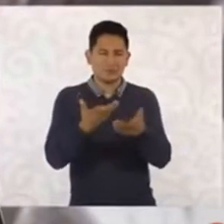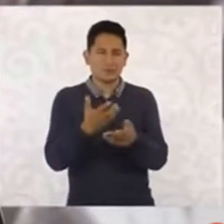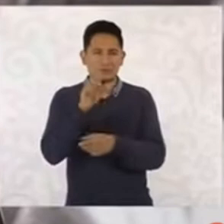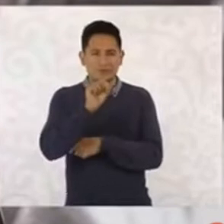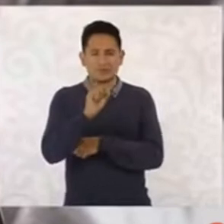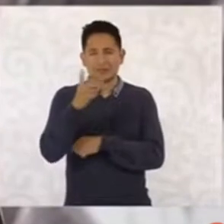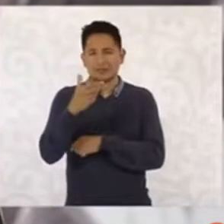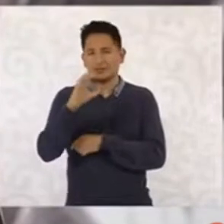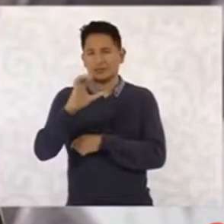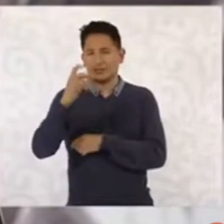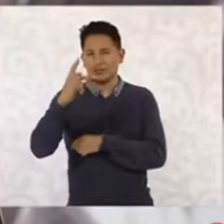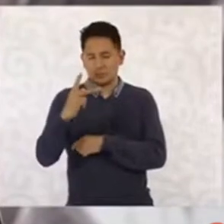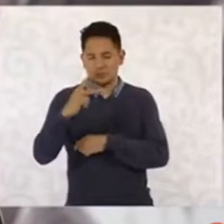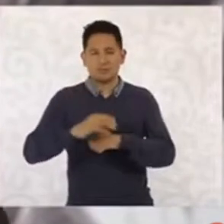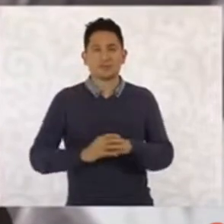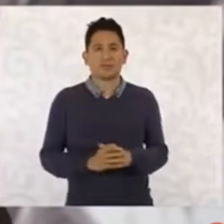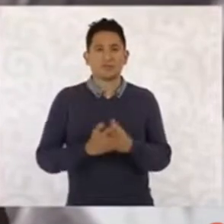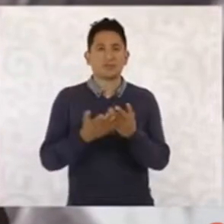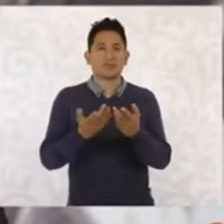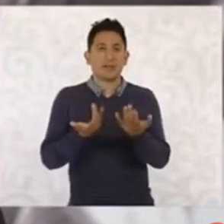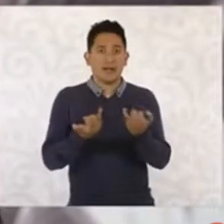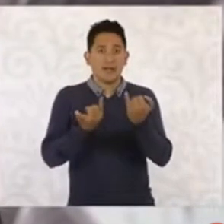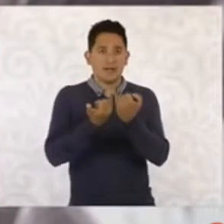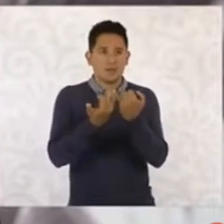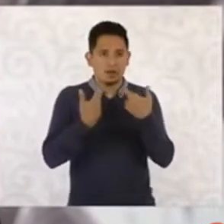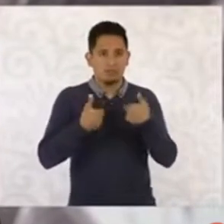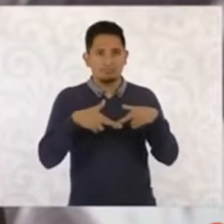y en nombre también del SAT,